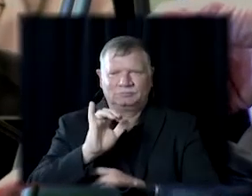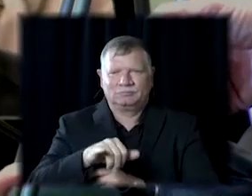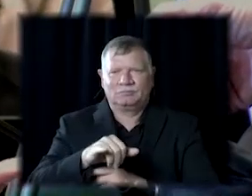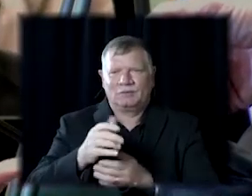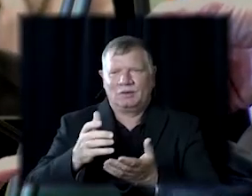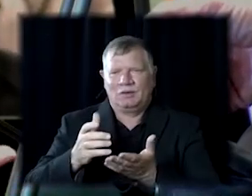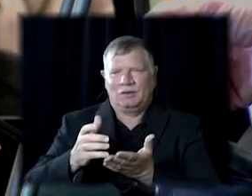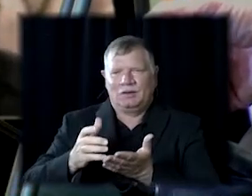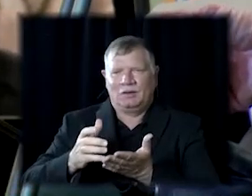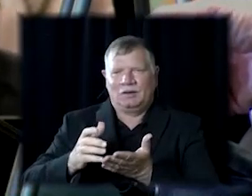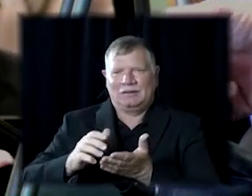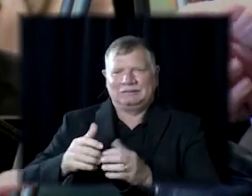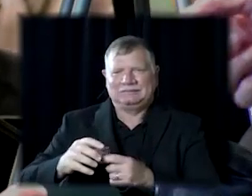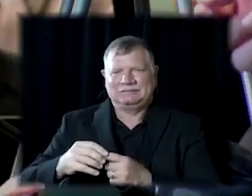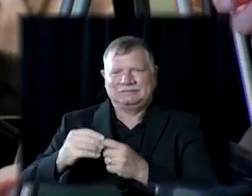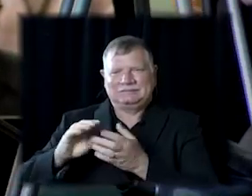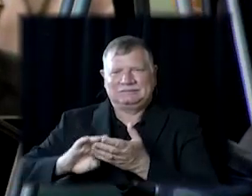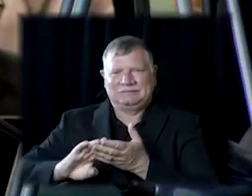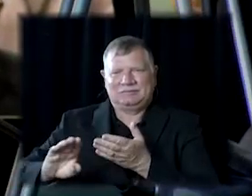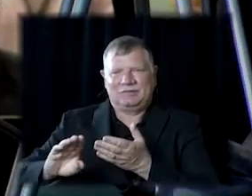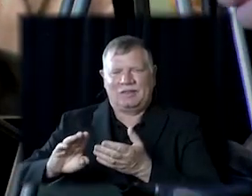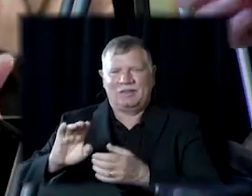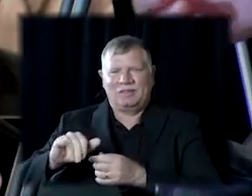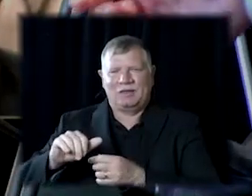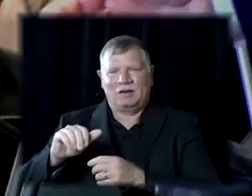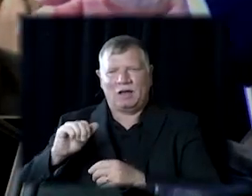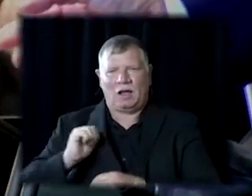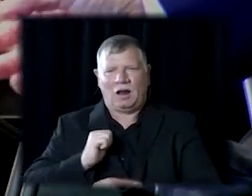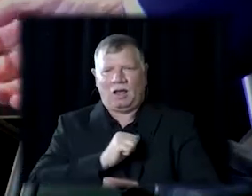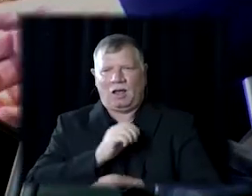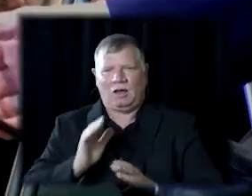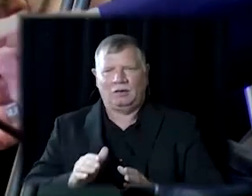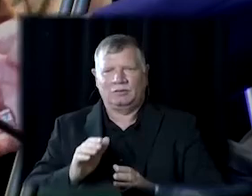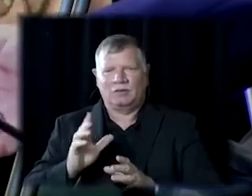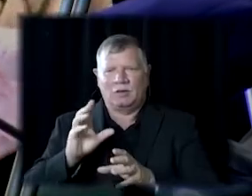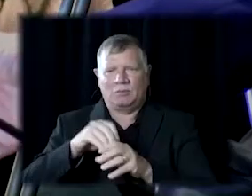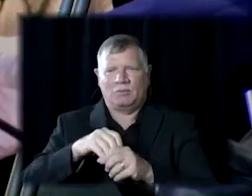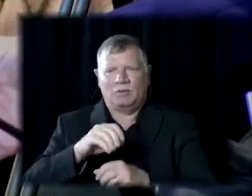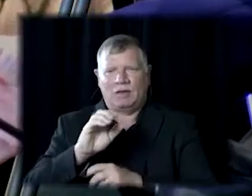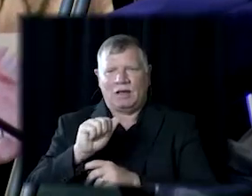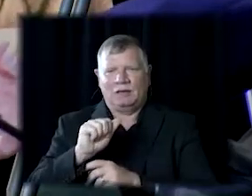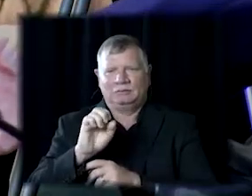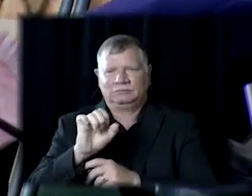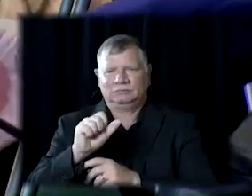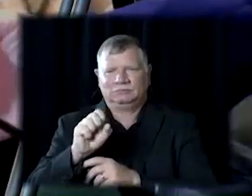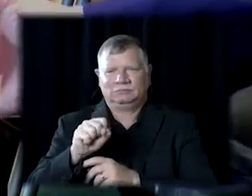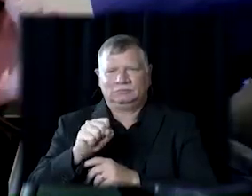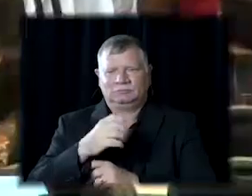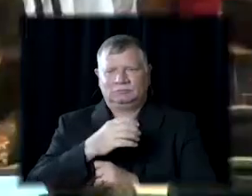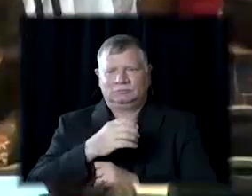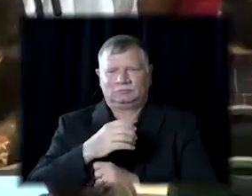a que aporten a ACES y también a lo que había mencionado del sistema de retiro a través del PAYGO.